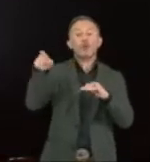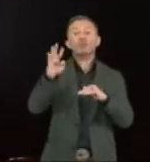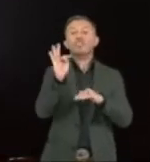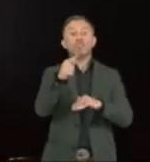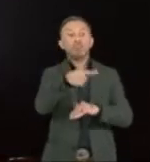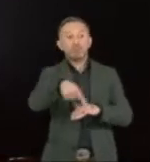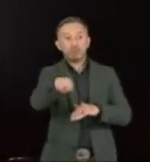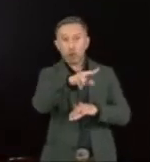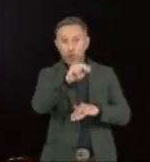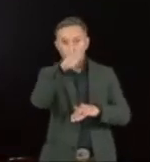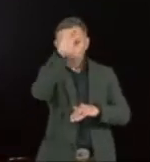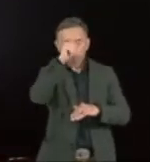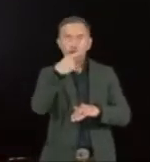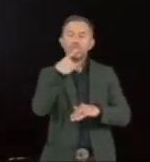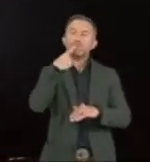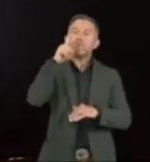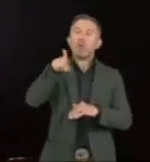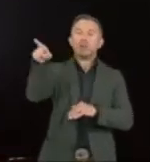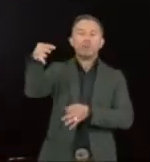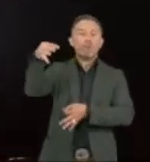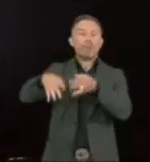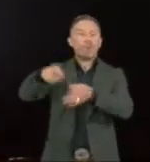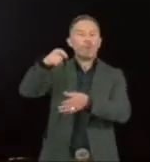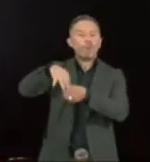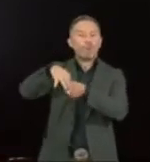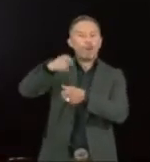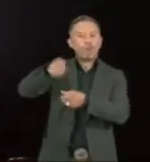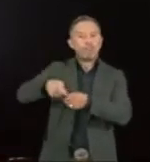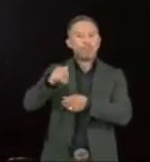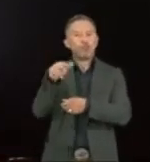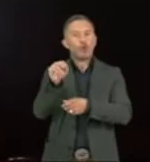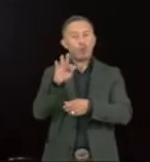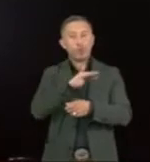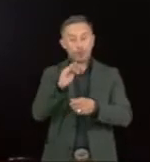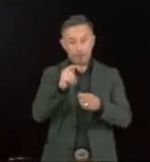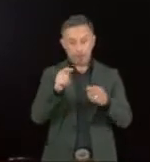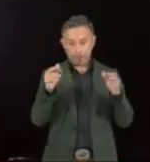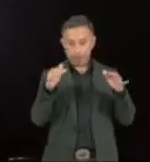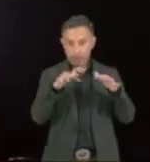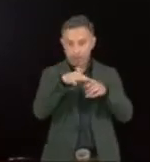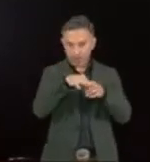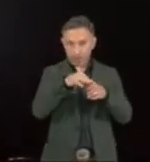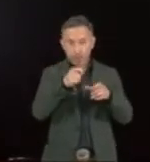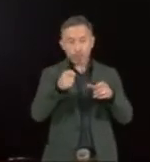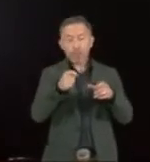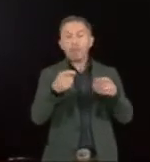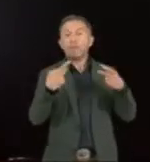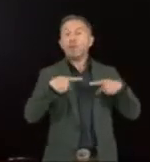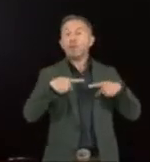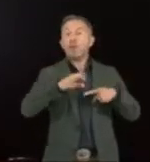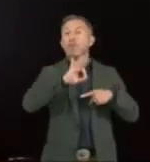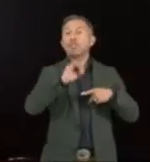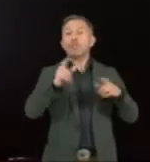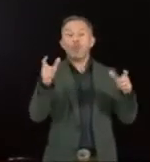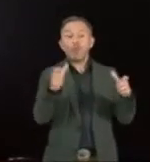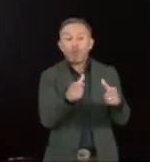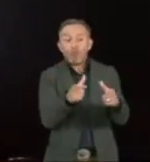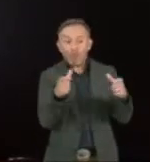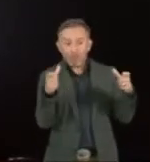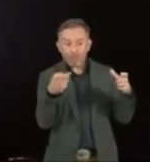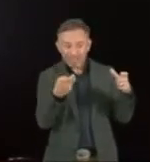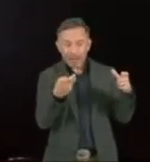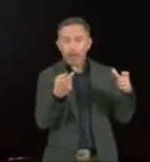emita el cómputo final y declare si el proceso es o no vinculante en función del porcentaje de participación que se haya alcanzado